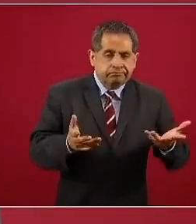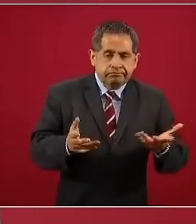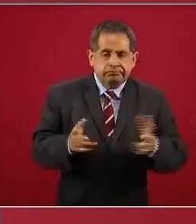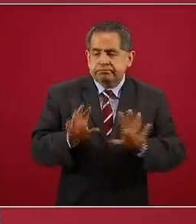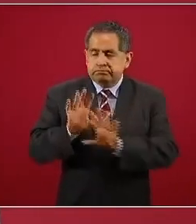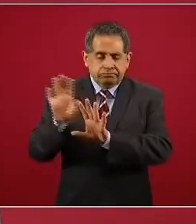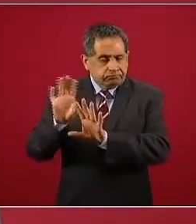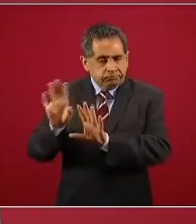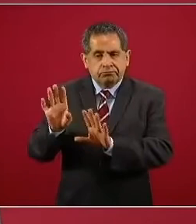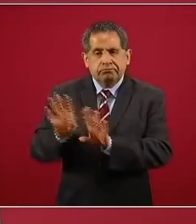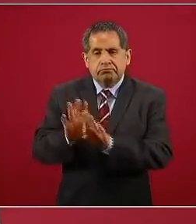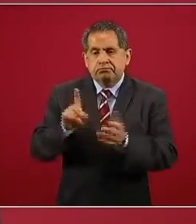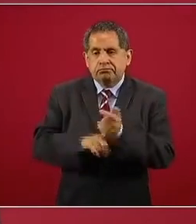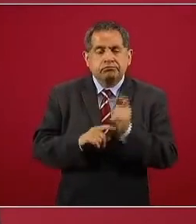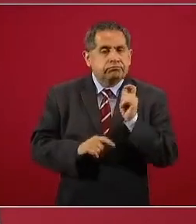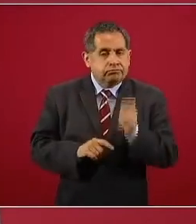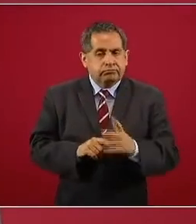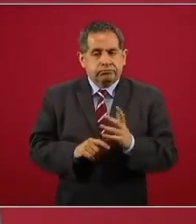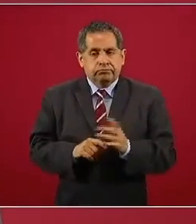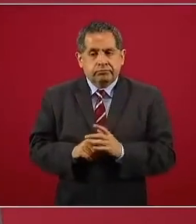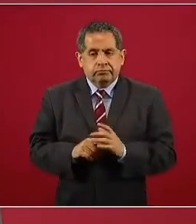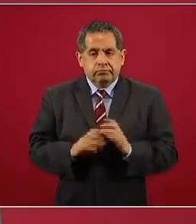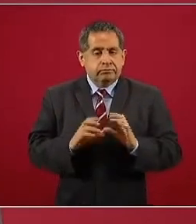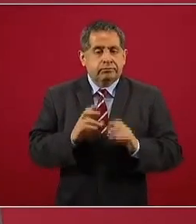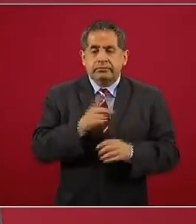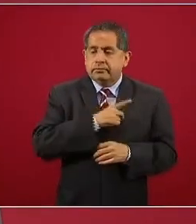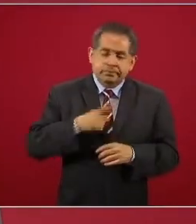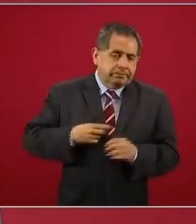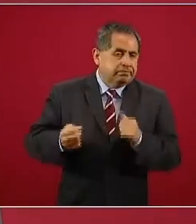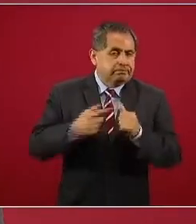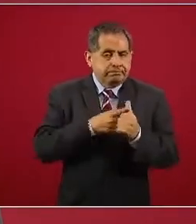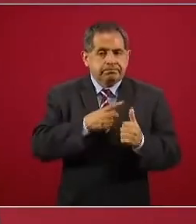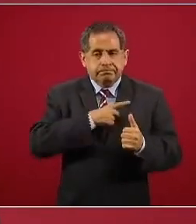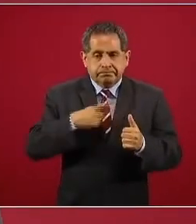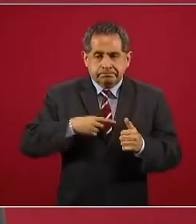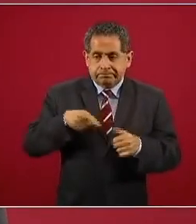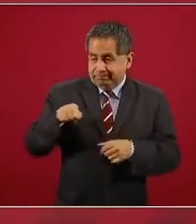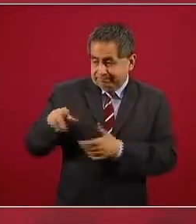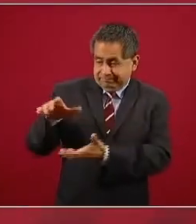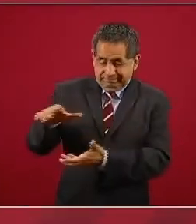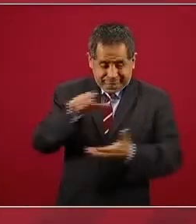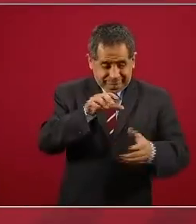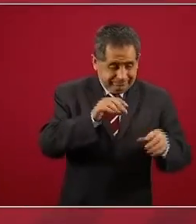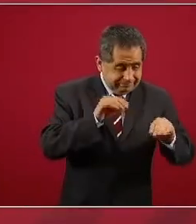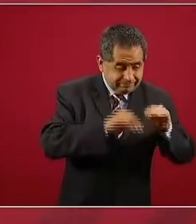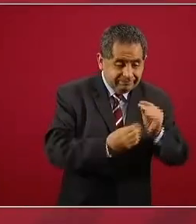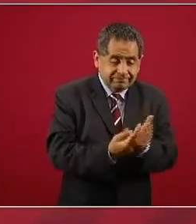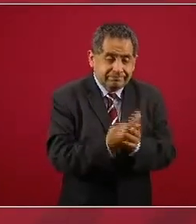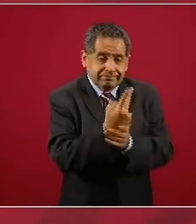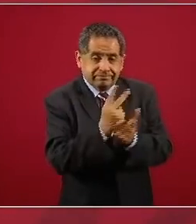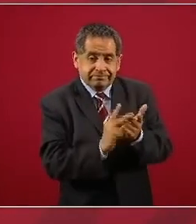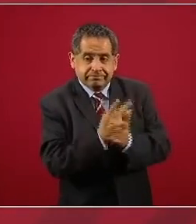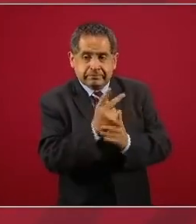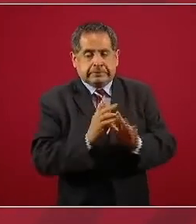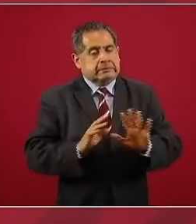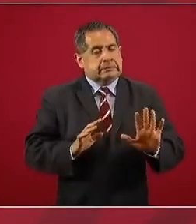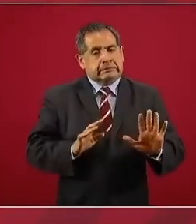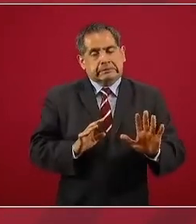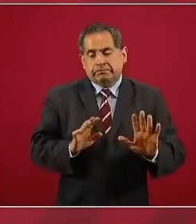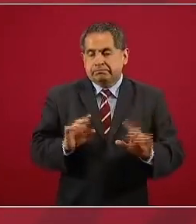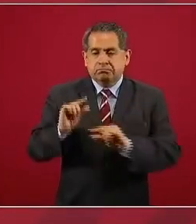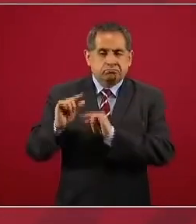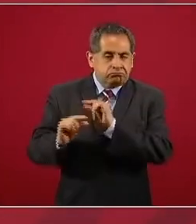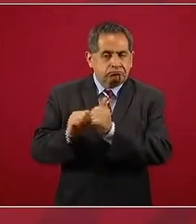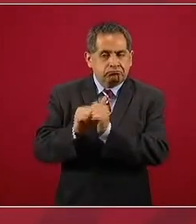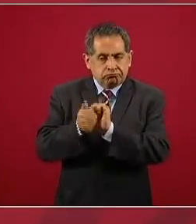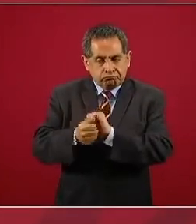productos y alimentos que se cultivan con estos agroquímicos. Entonces, lo que se